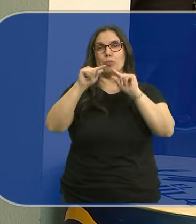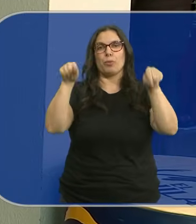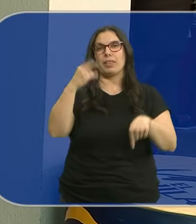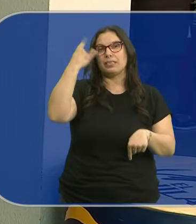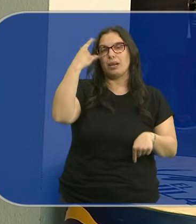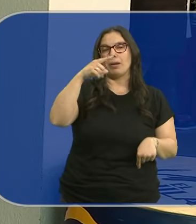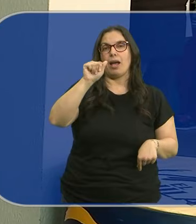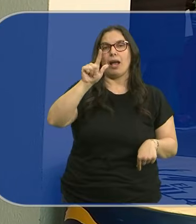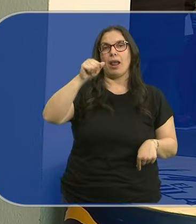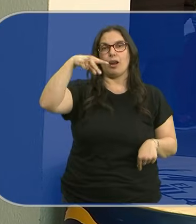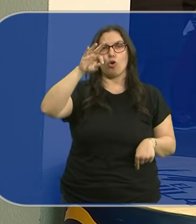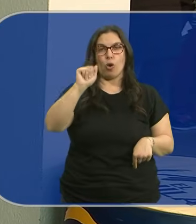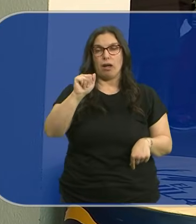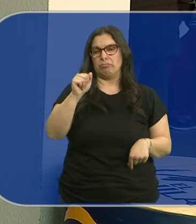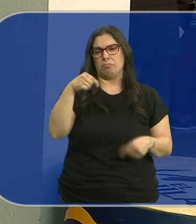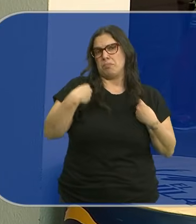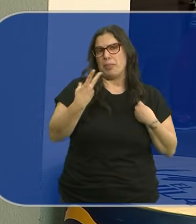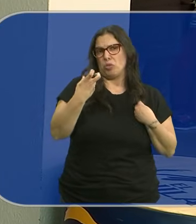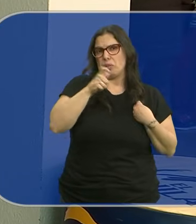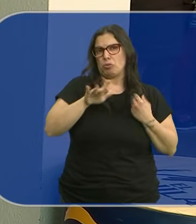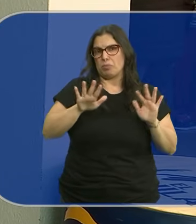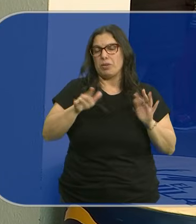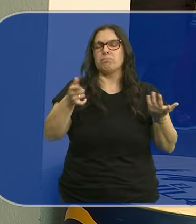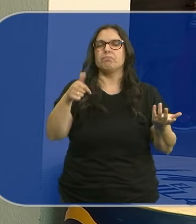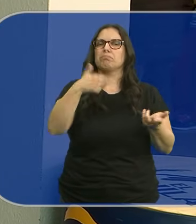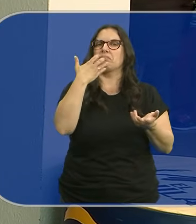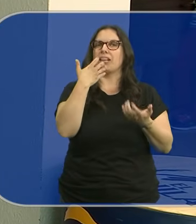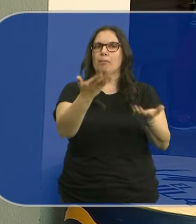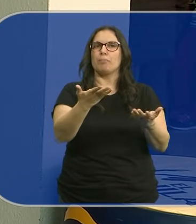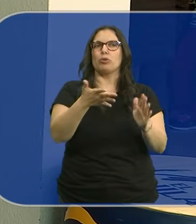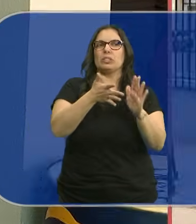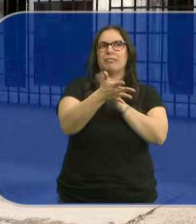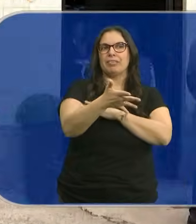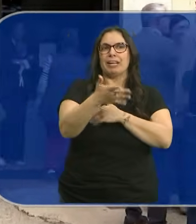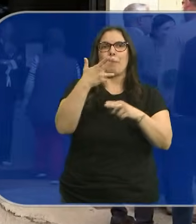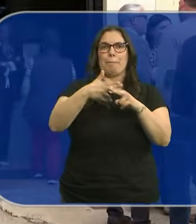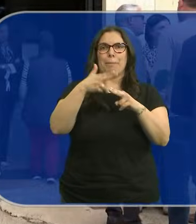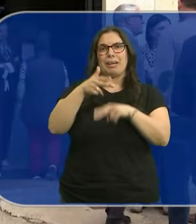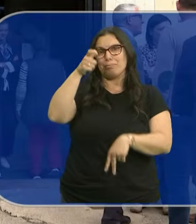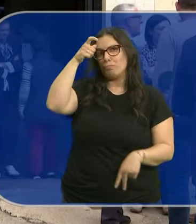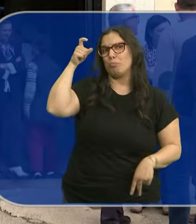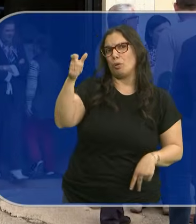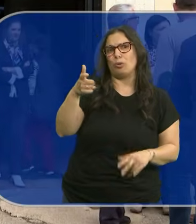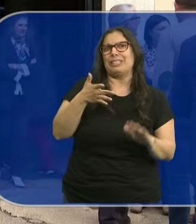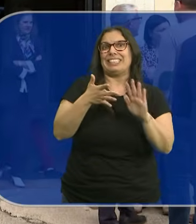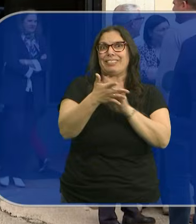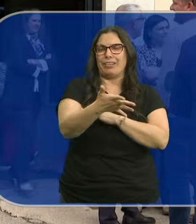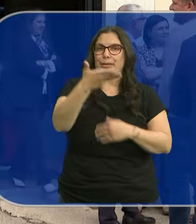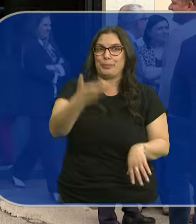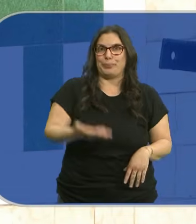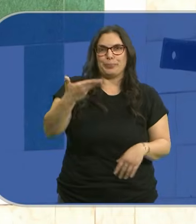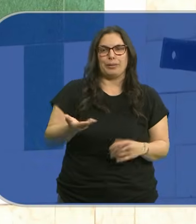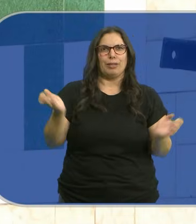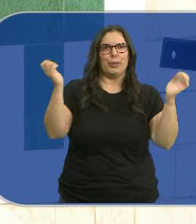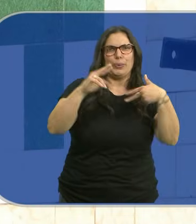salmantino de Aldanueva de Figueroa, de apenas 200 habitantes, es un ejemplo de lo que supone un bar en el medio rural de Castilla y León, un punto